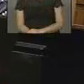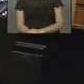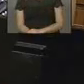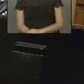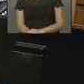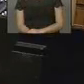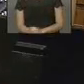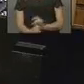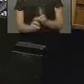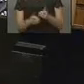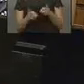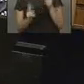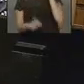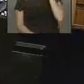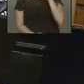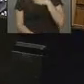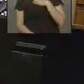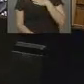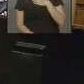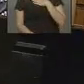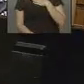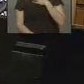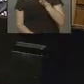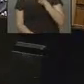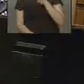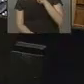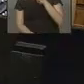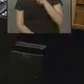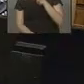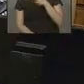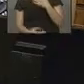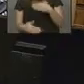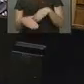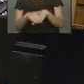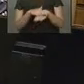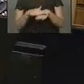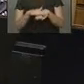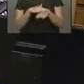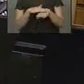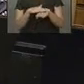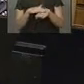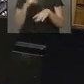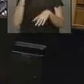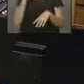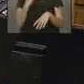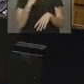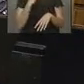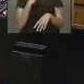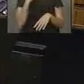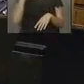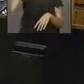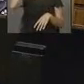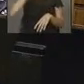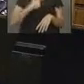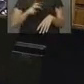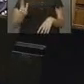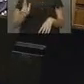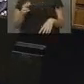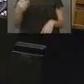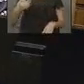estableciendo que el derecho humano al agua es indispensable para una vida humana